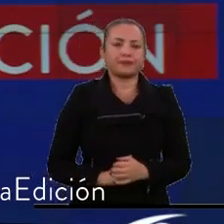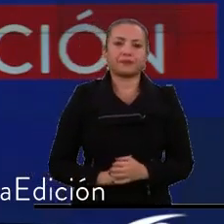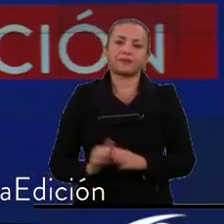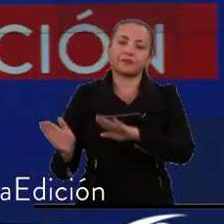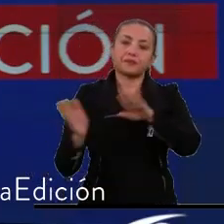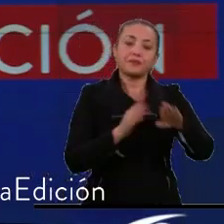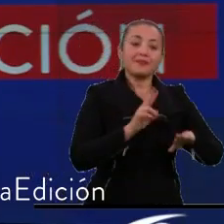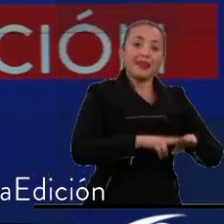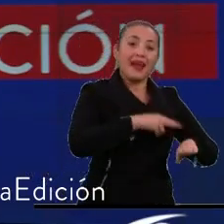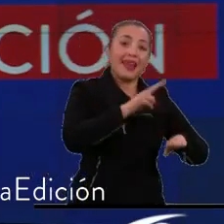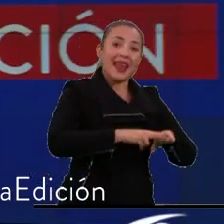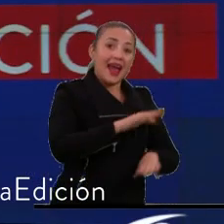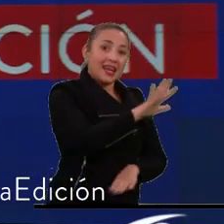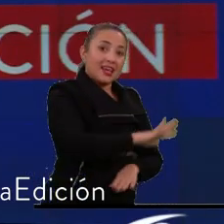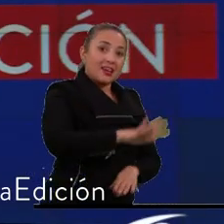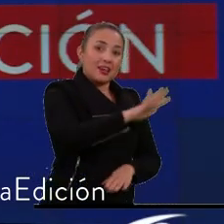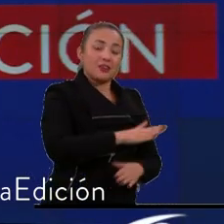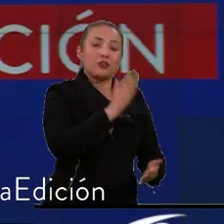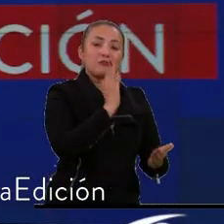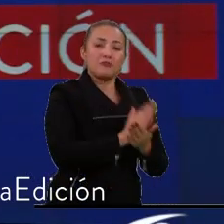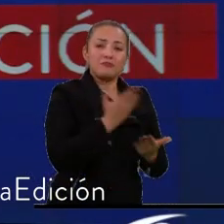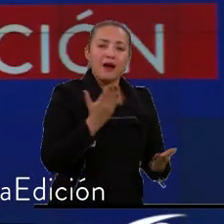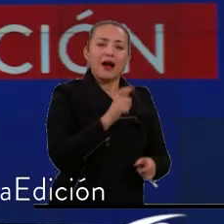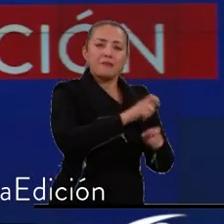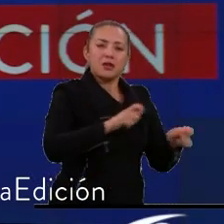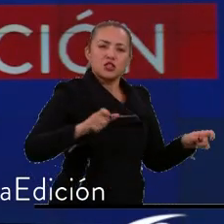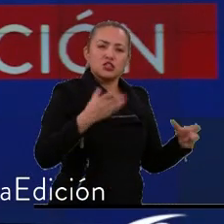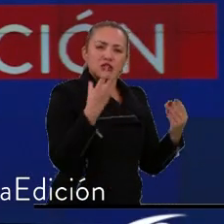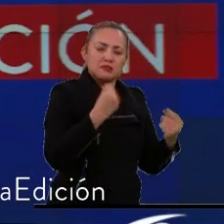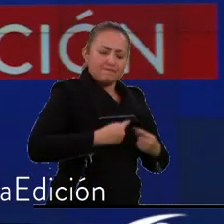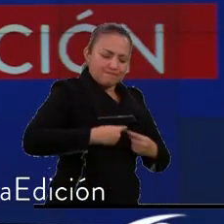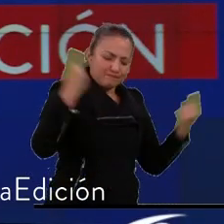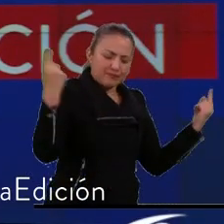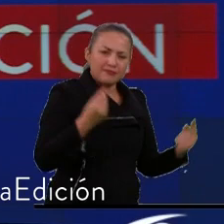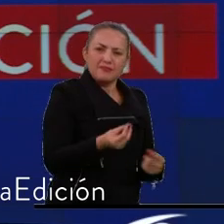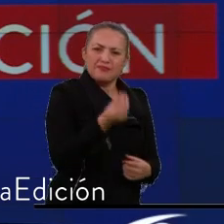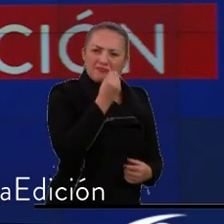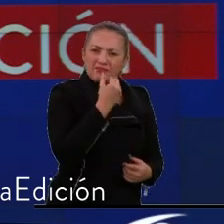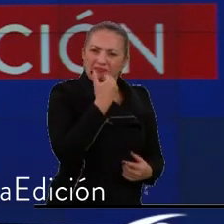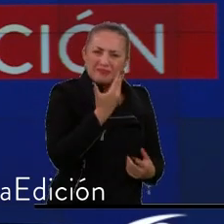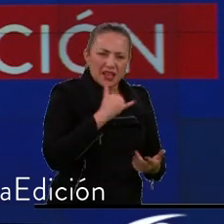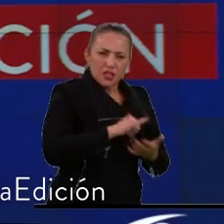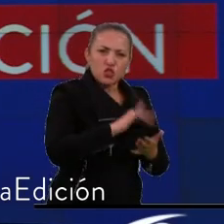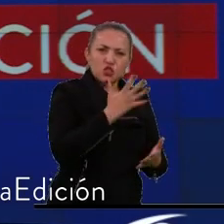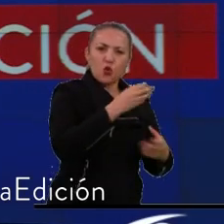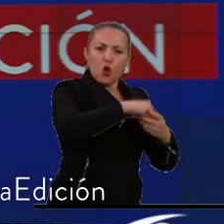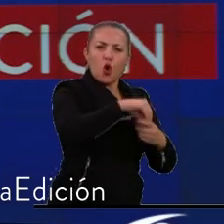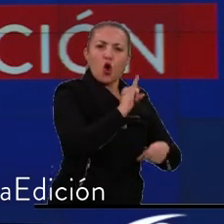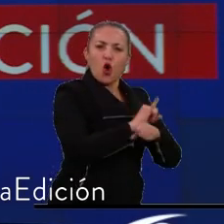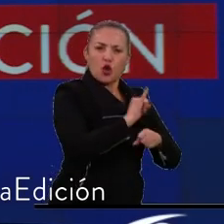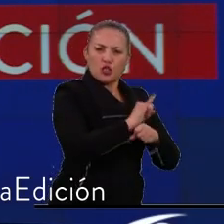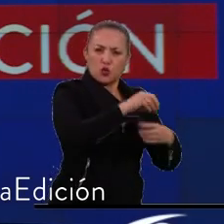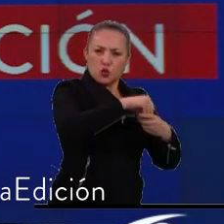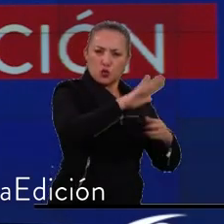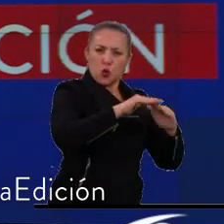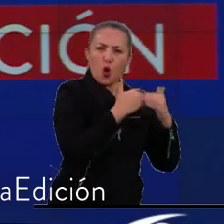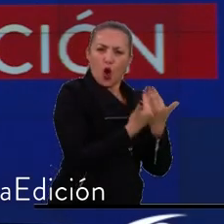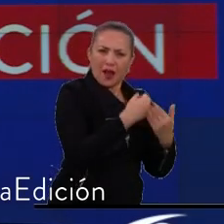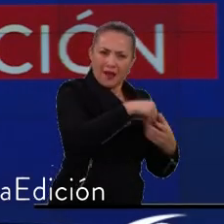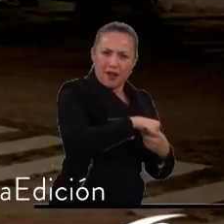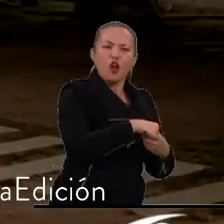En Nariño se registró una intoxicación masiva que afectó a estudiantes y profesores de una institución educativa. David Sánchez nos amplía.